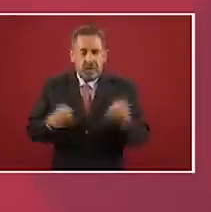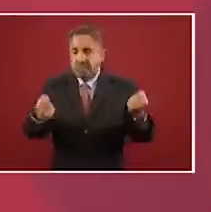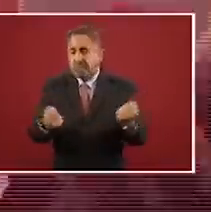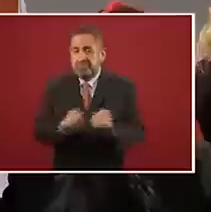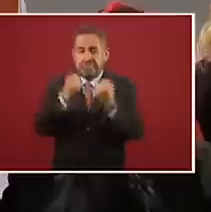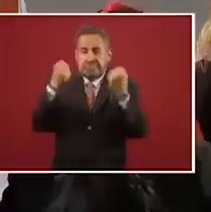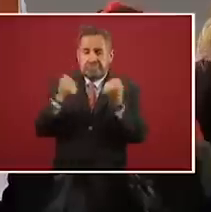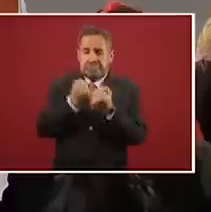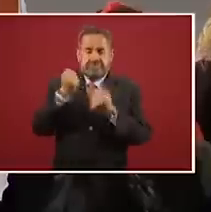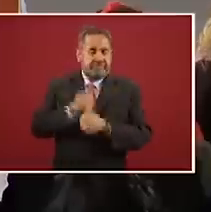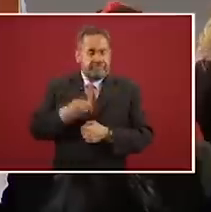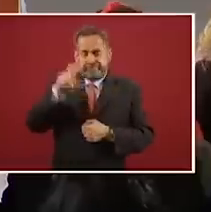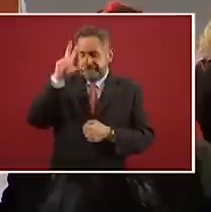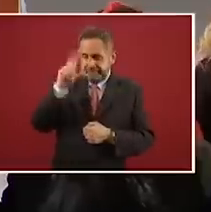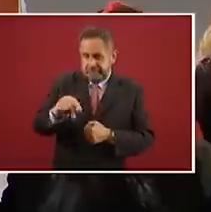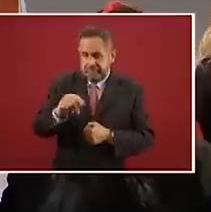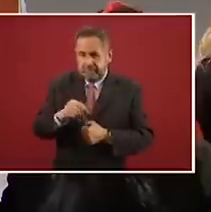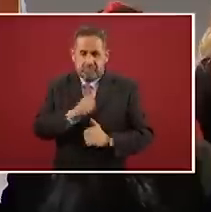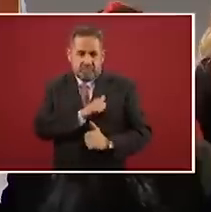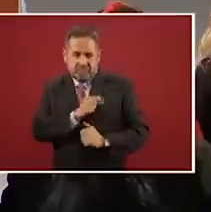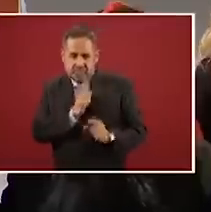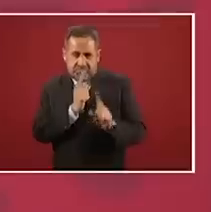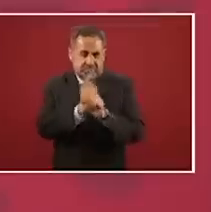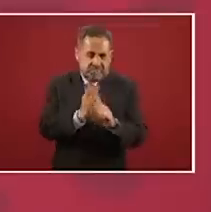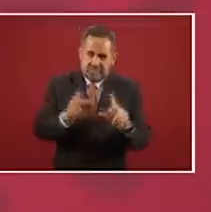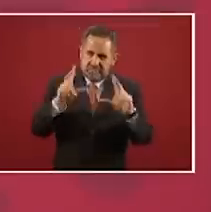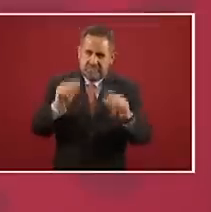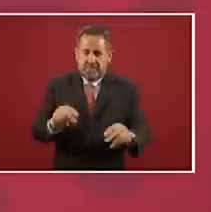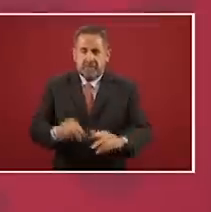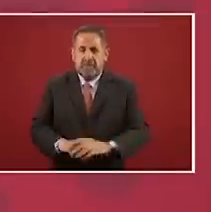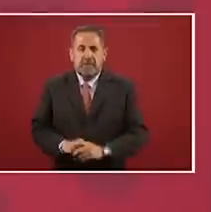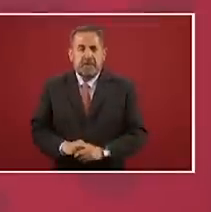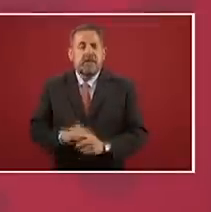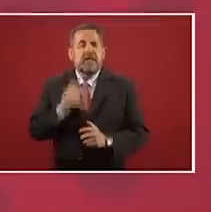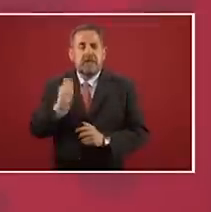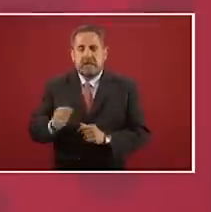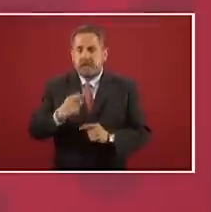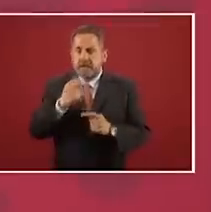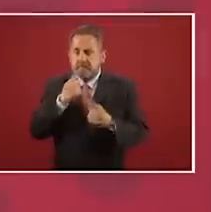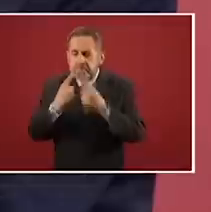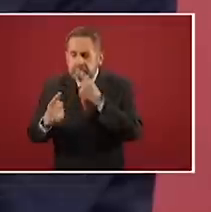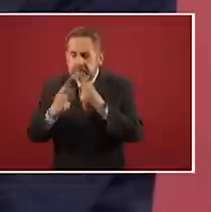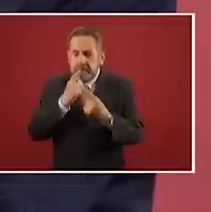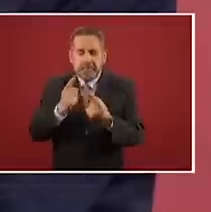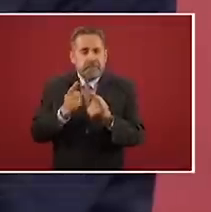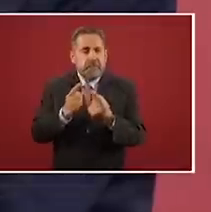confrontación armada, que haya diálogo,